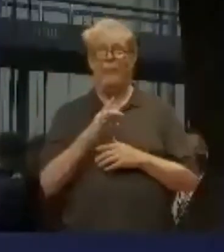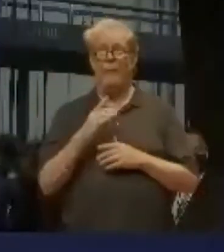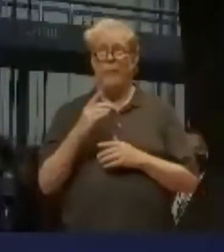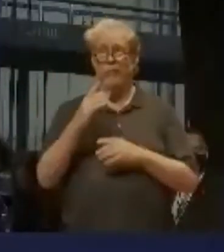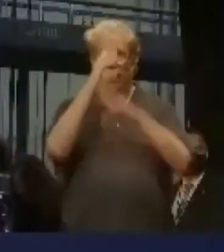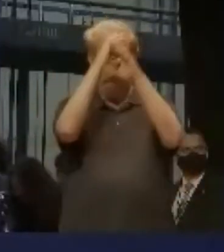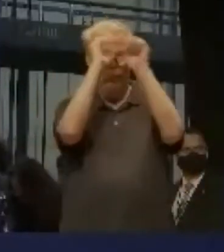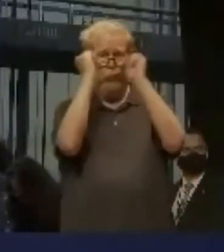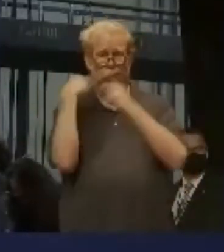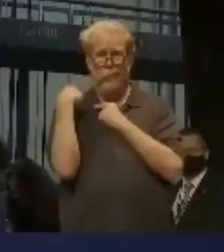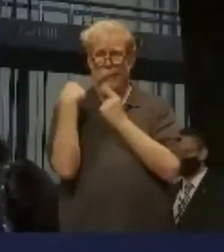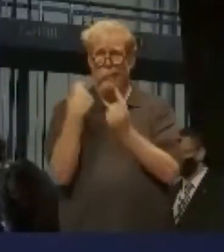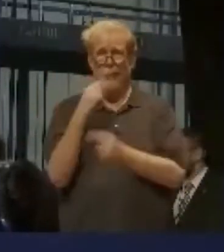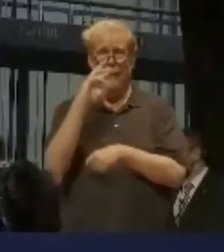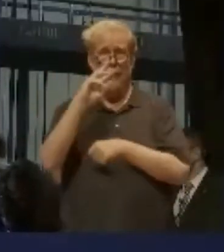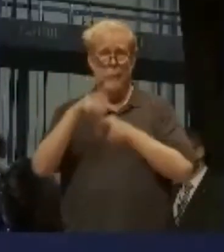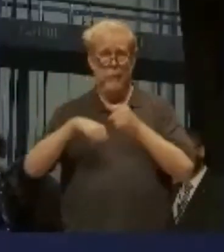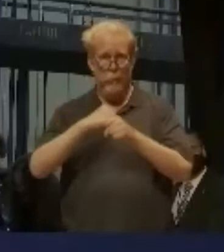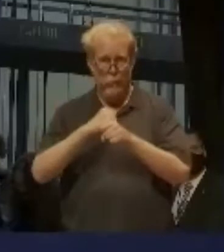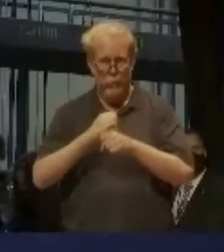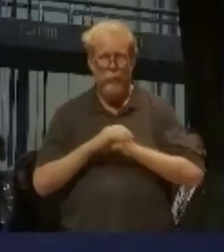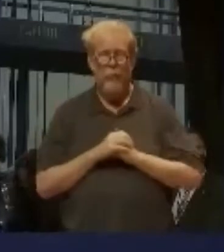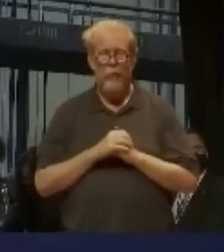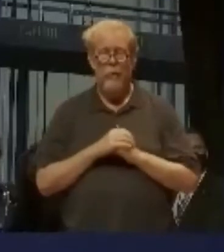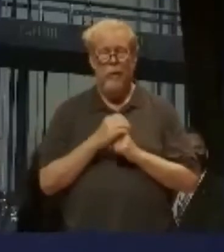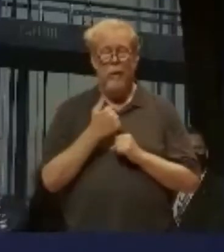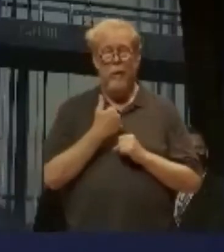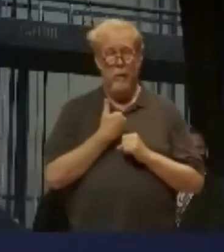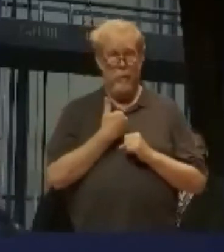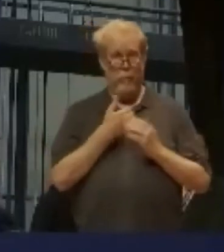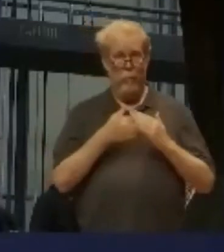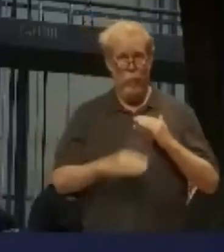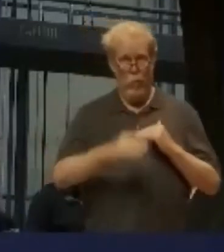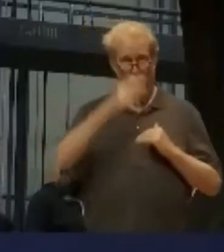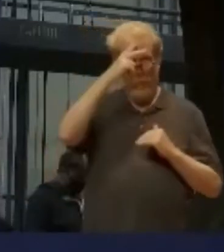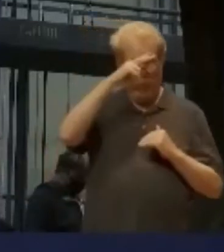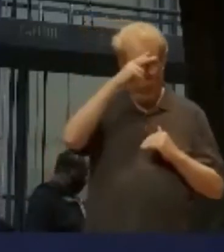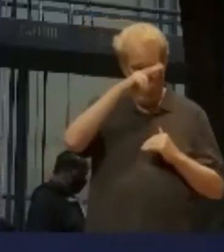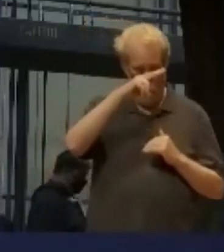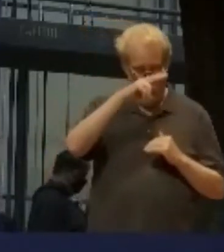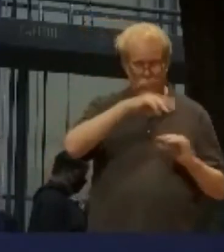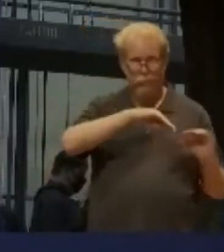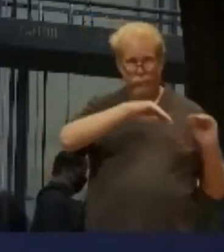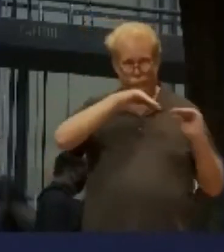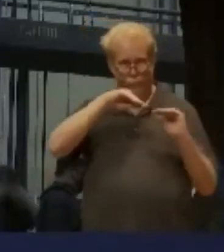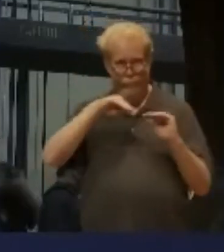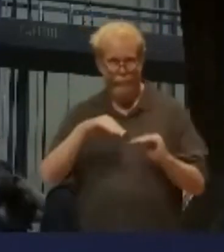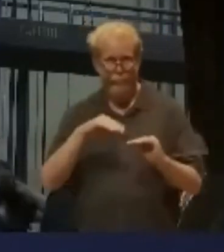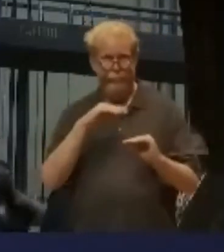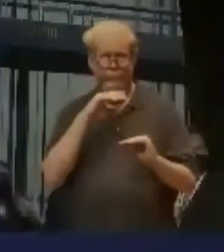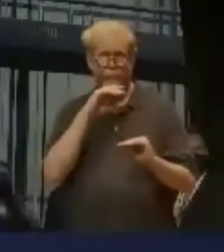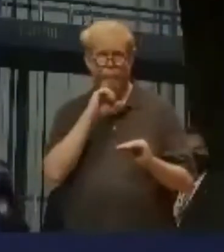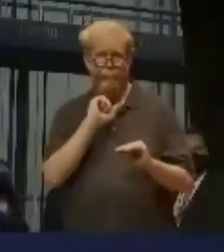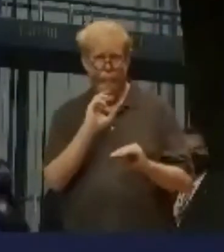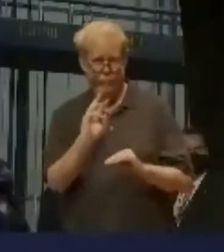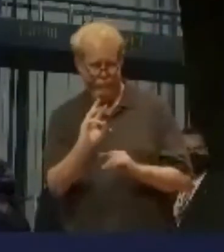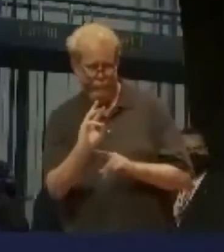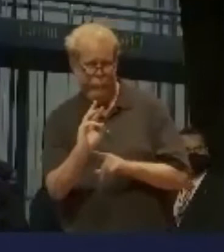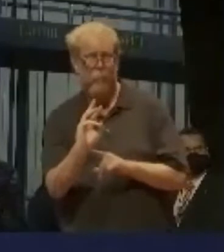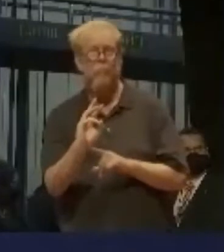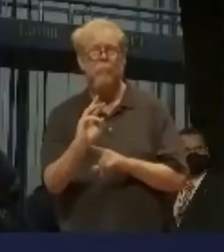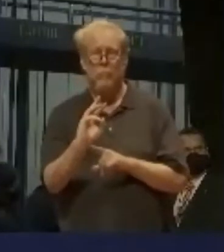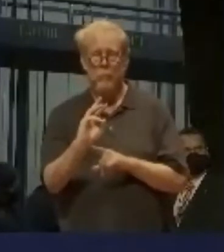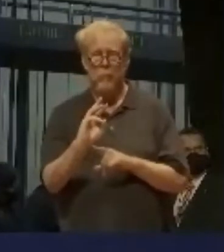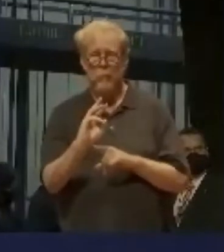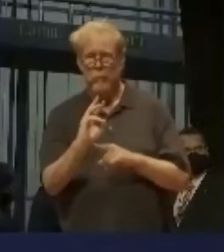la bendición de ser su superintendente por los últimos 6 años. Yo mismo yo nací en México. Vine acá a este país cuando iba a